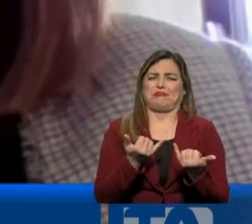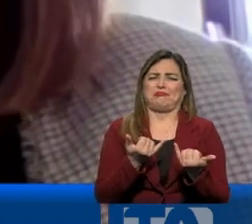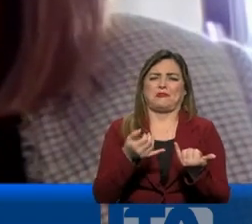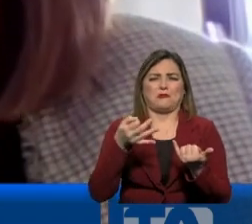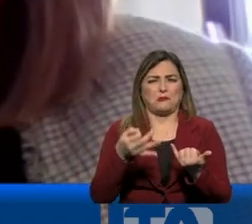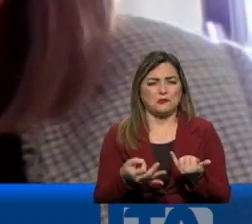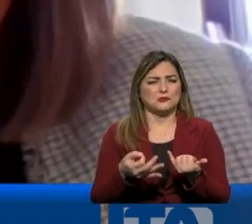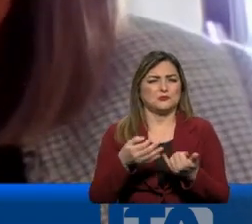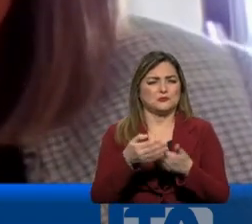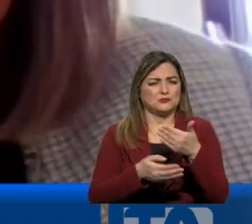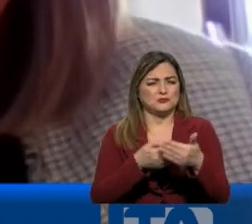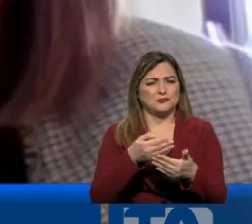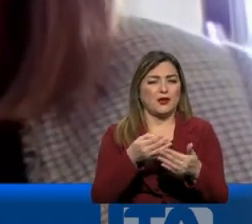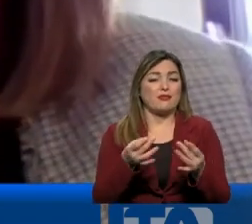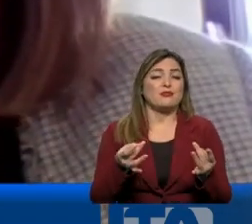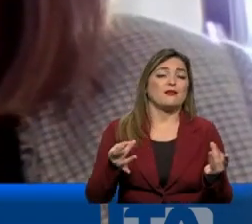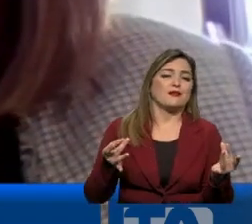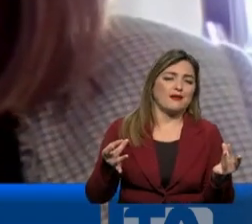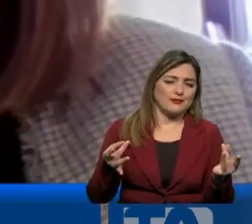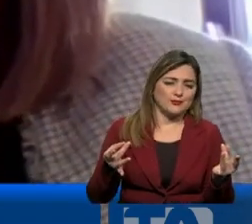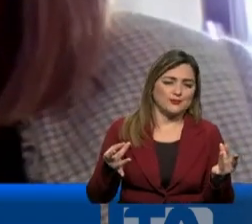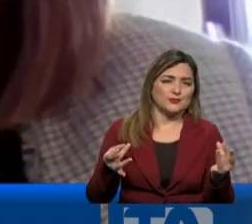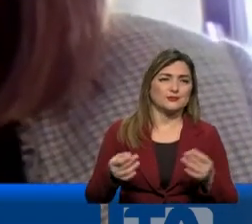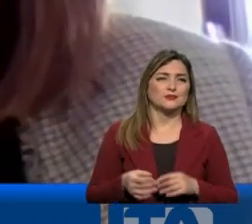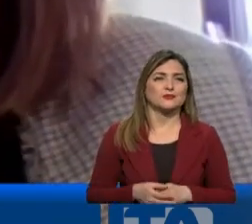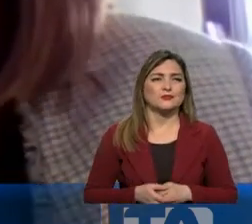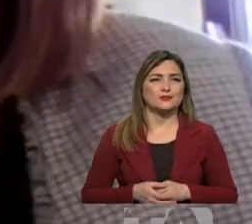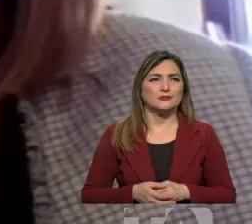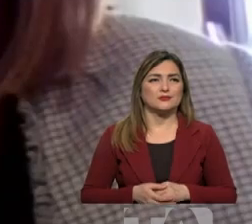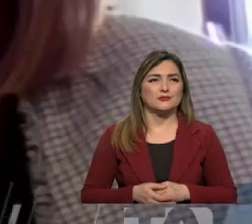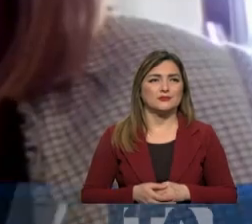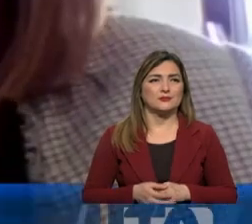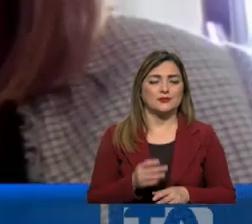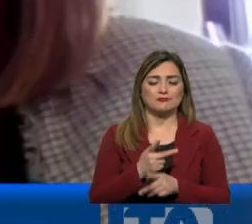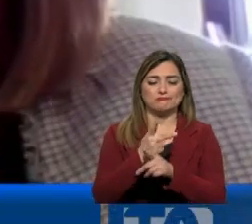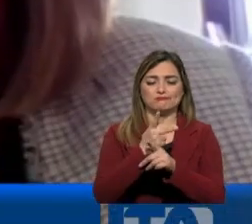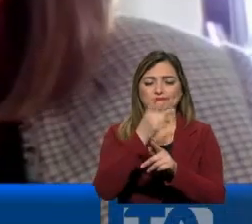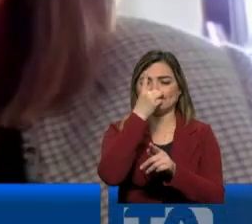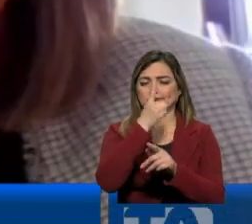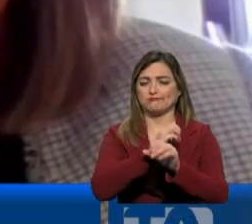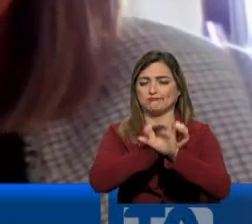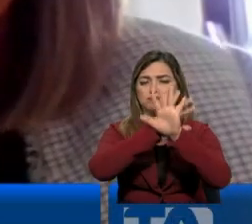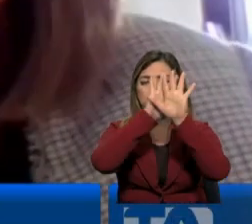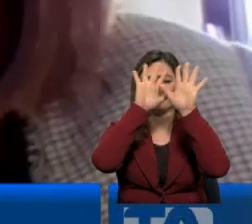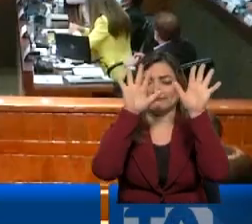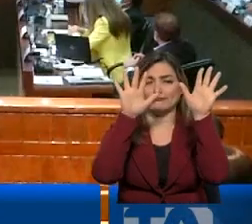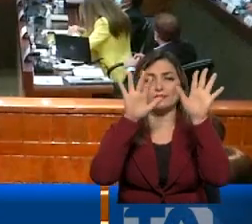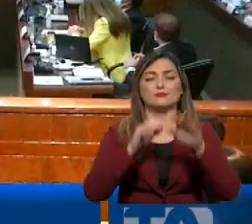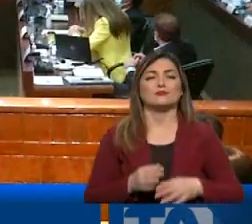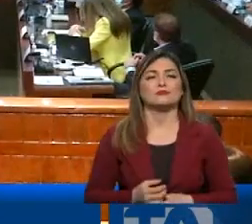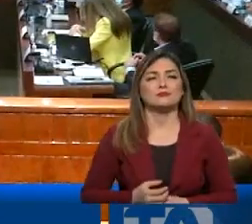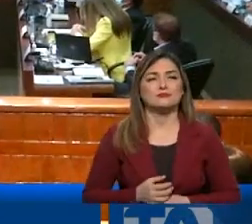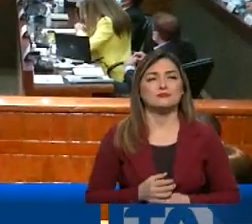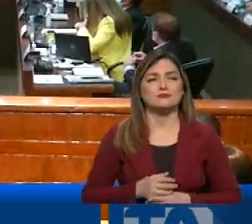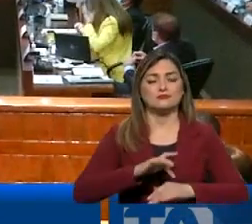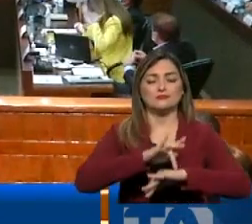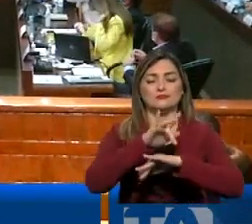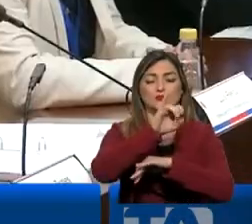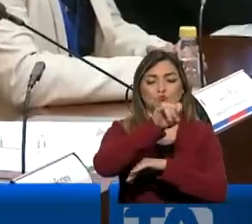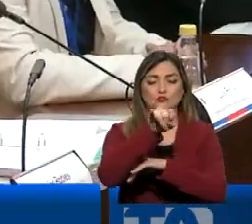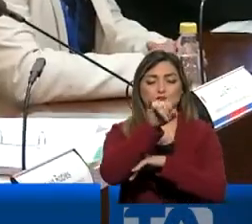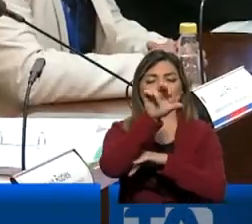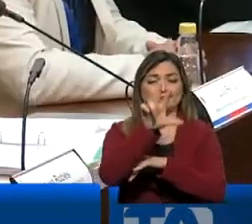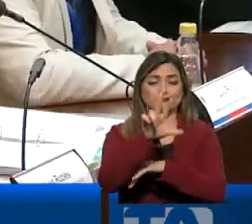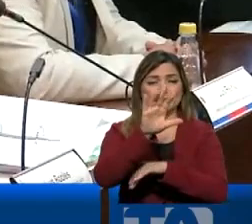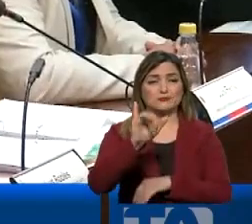cuando es un proceso tan delicado sobre el cual ha habido un pronunciamiento claro del Consejo Metropolitano. La madrugada del jueves 3